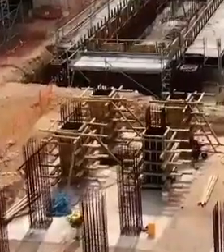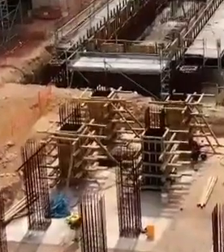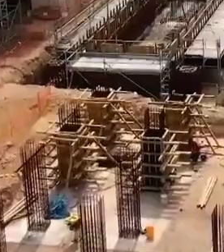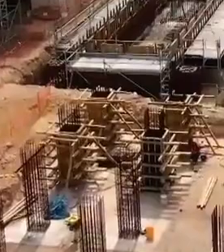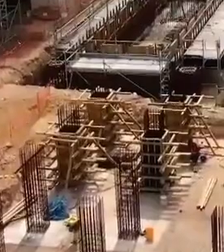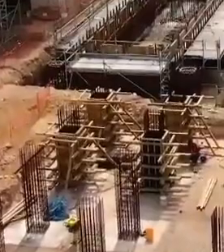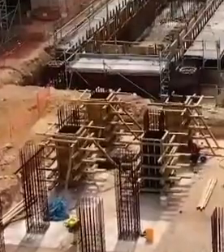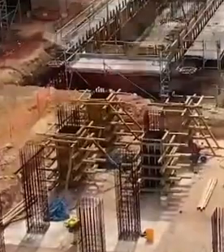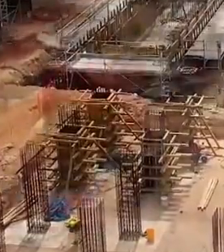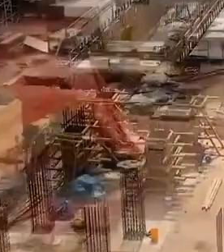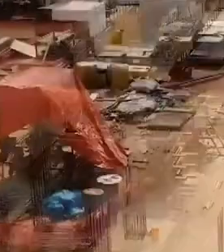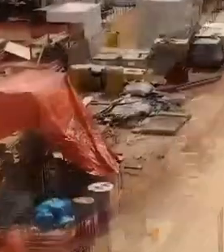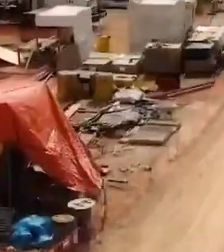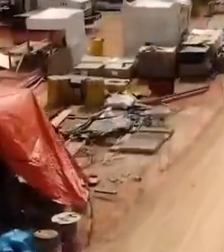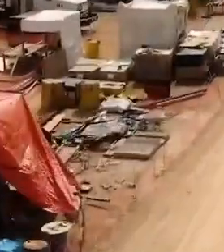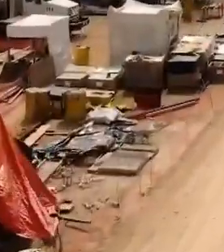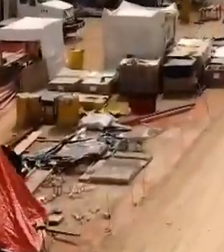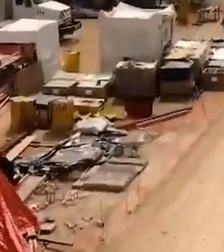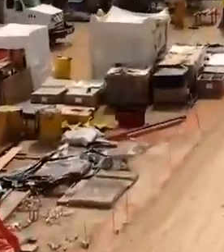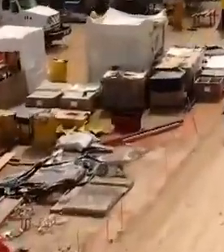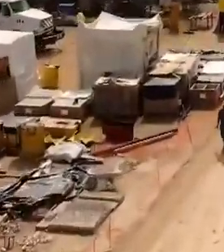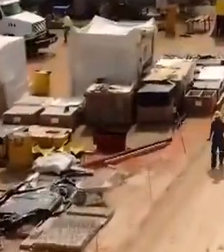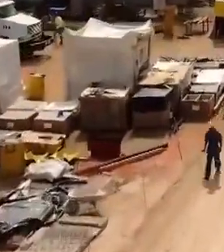Riviera Maya, Valladolid.